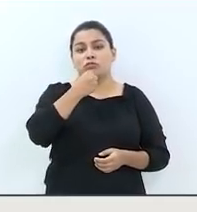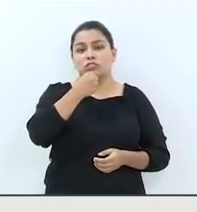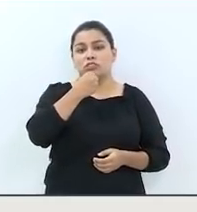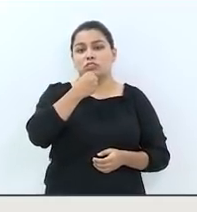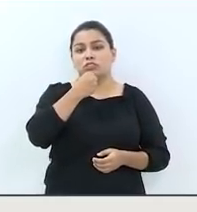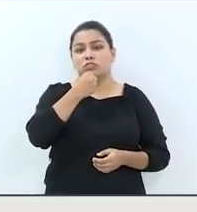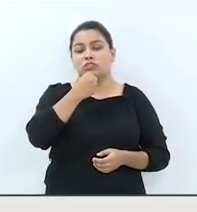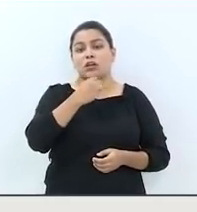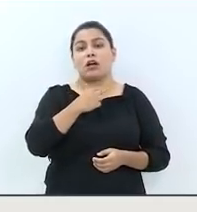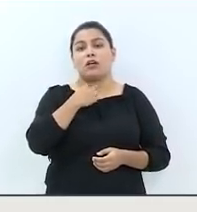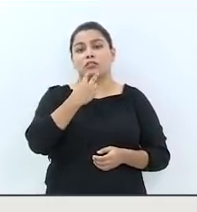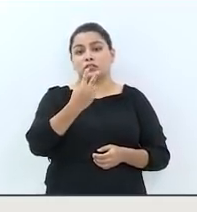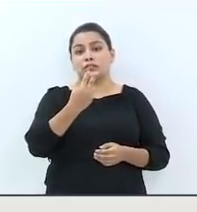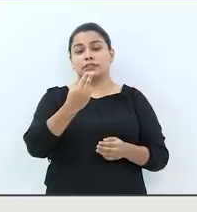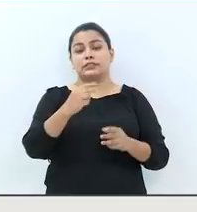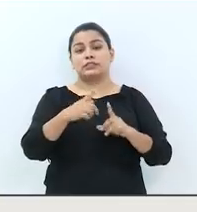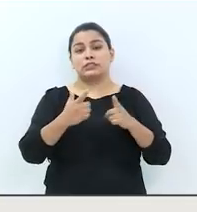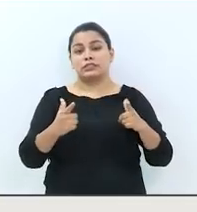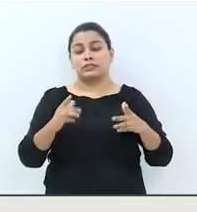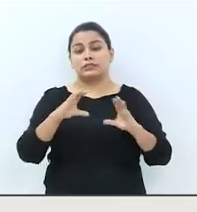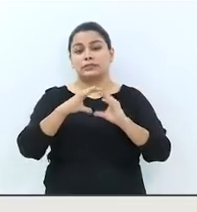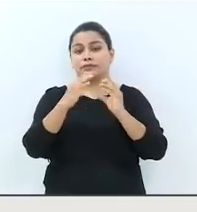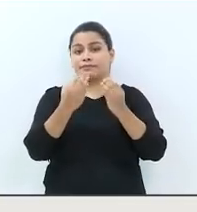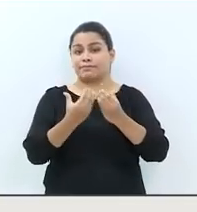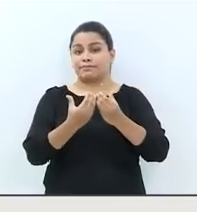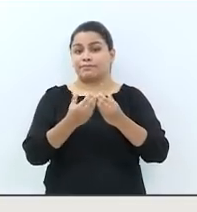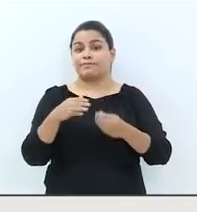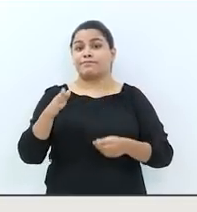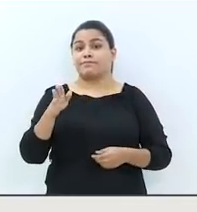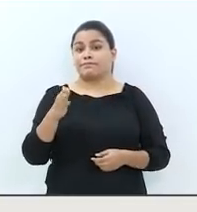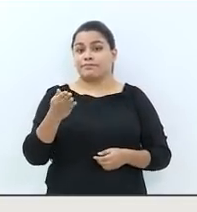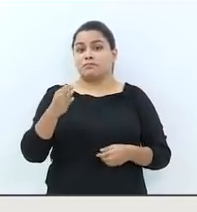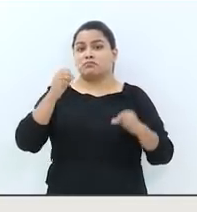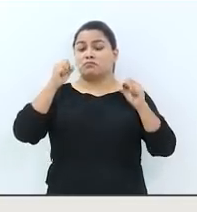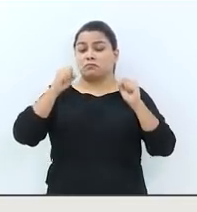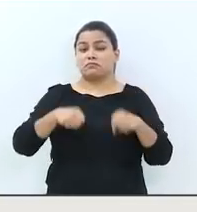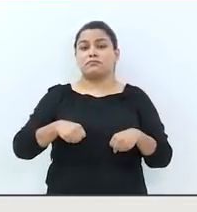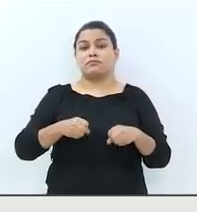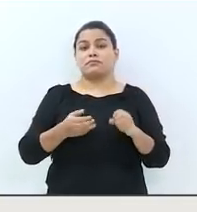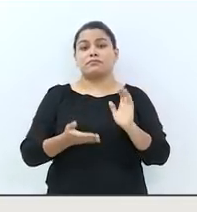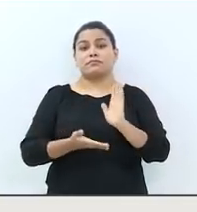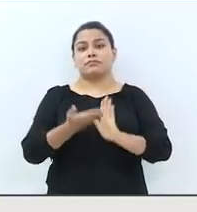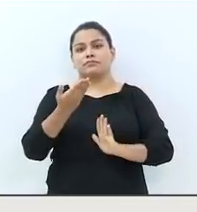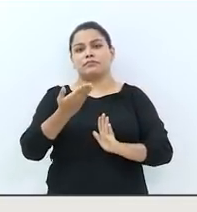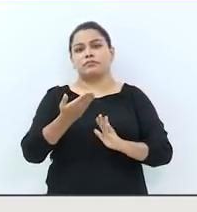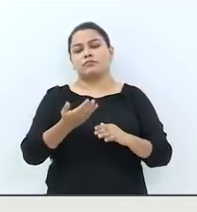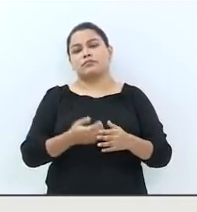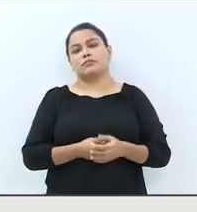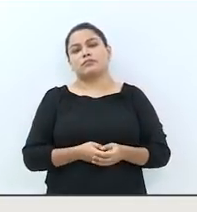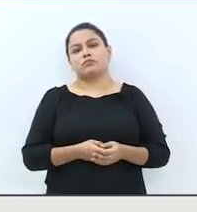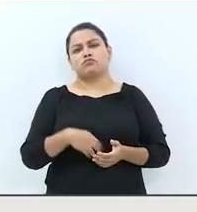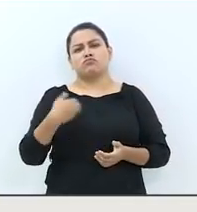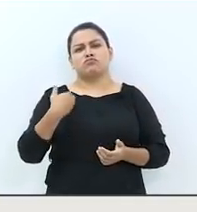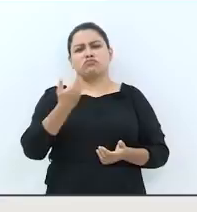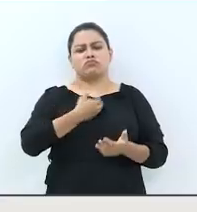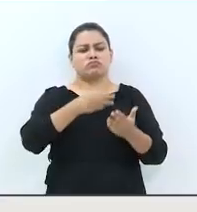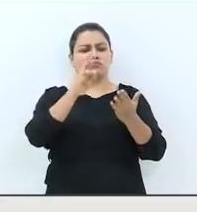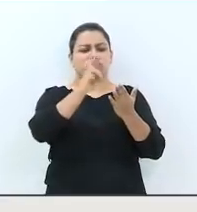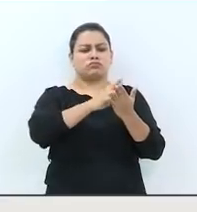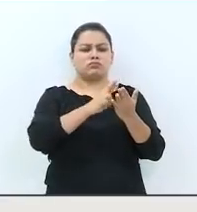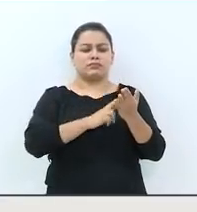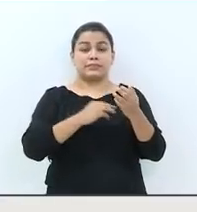ritmo de vocalización que nosotras y nosotros utilizamos para esto. Sin duda hemos revisado